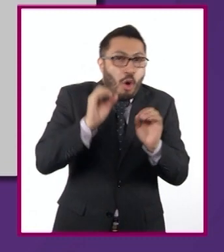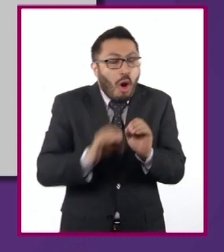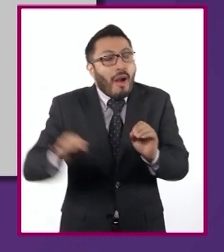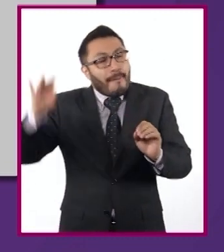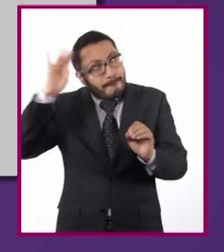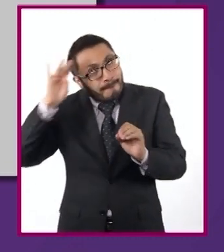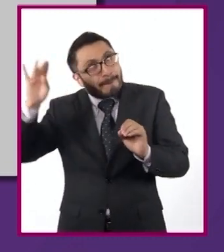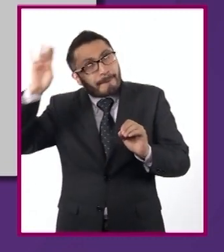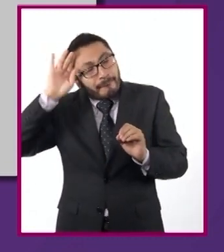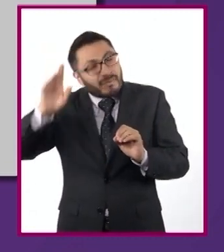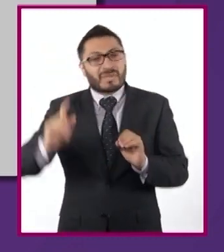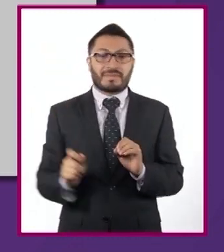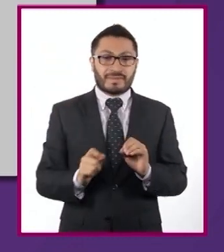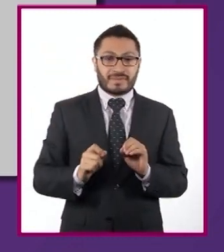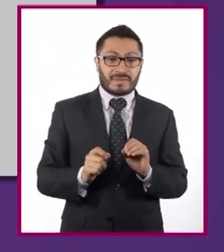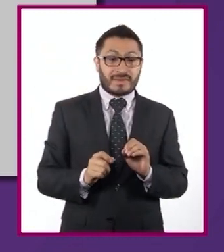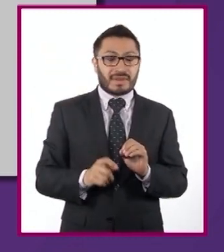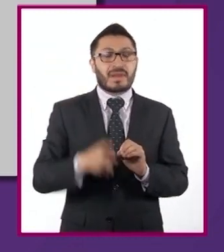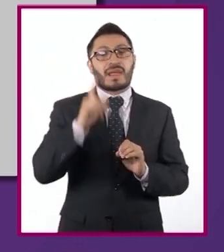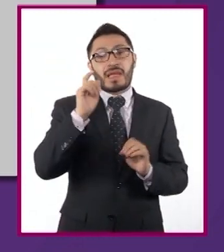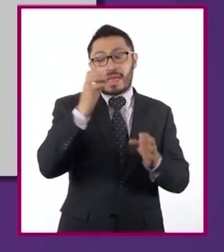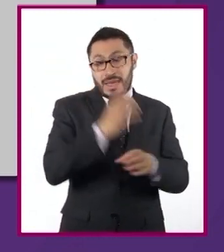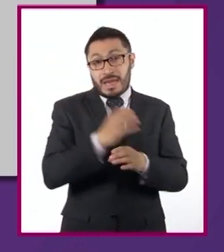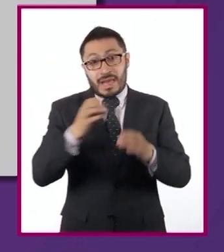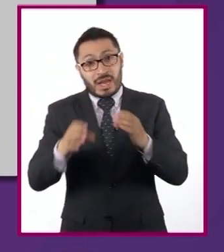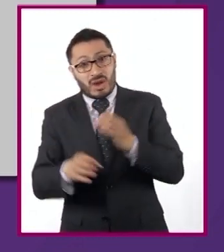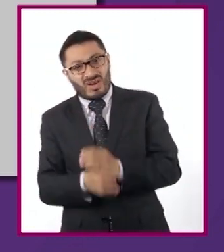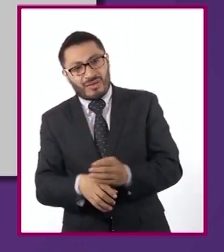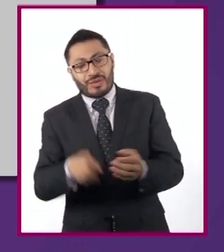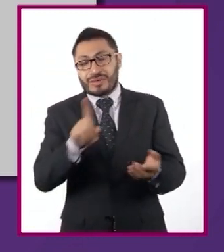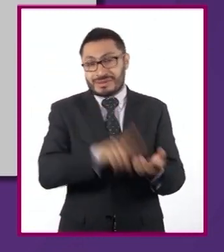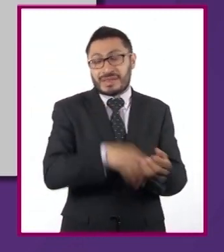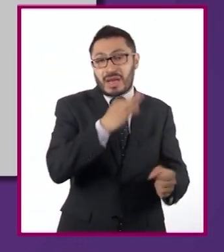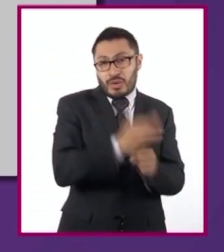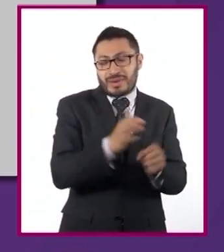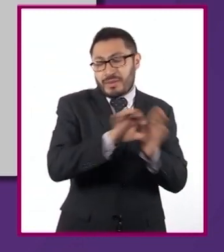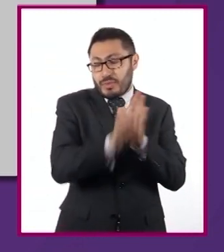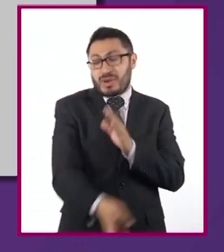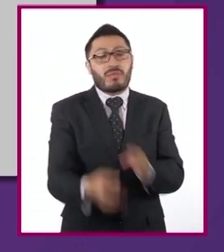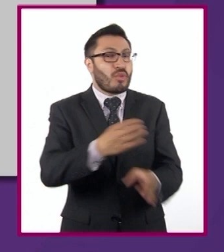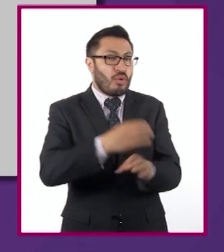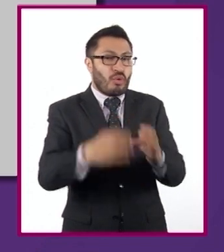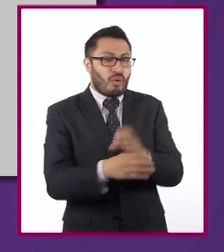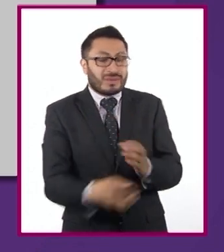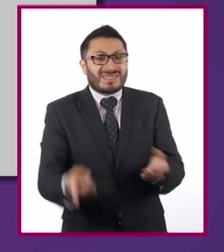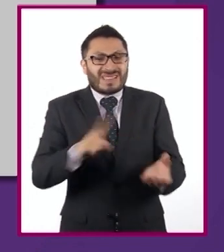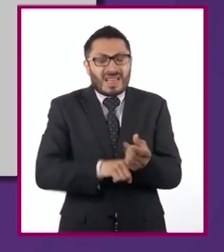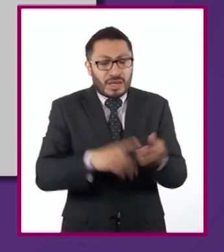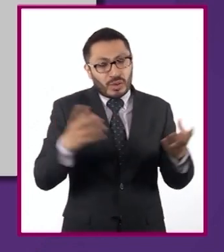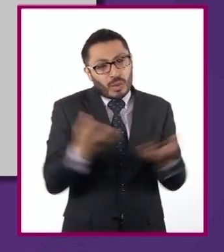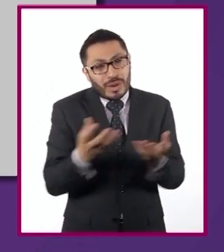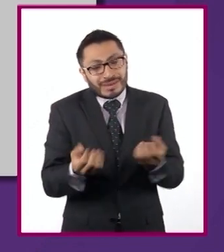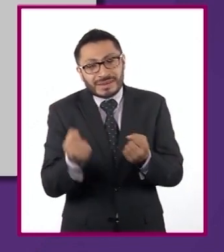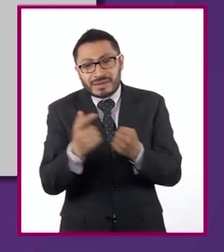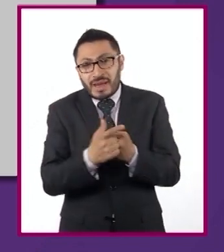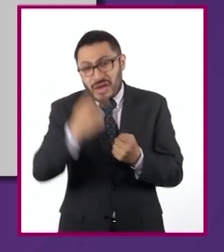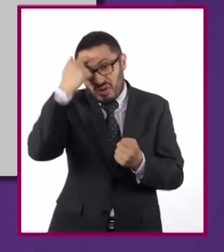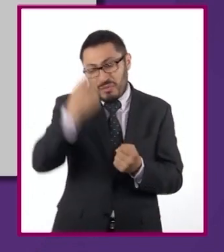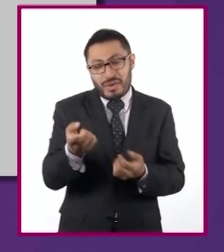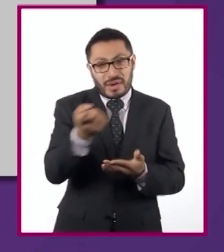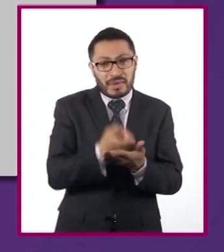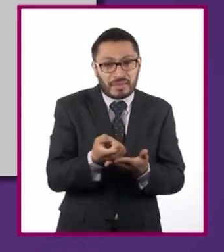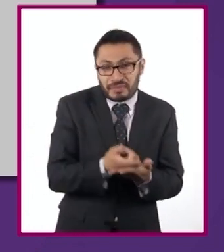pensar. En este caso, son cosas que nos ayudan a generar una composición para un diseño.